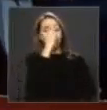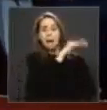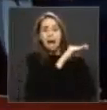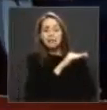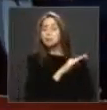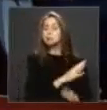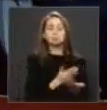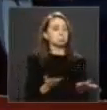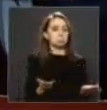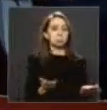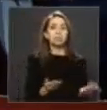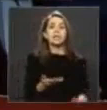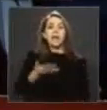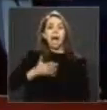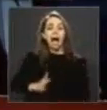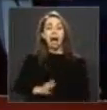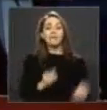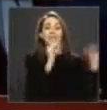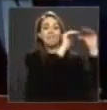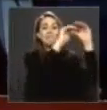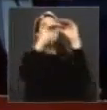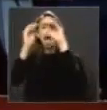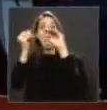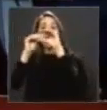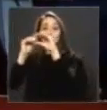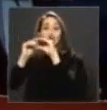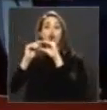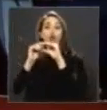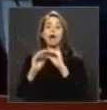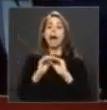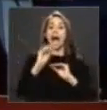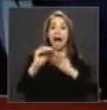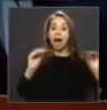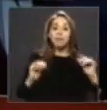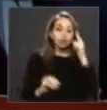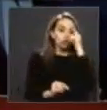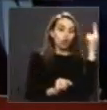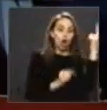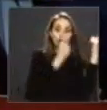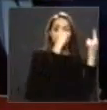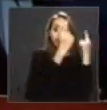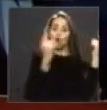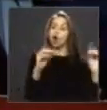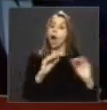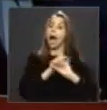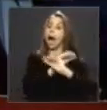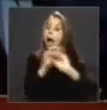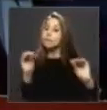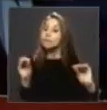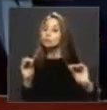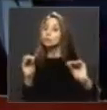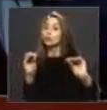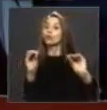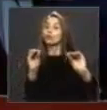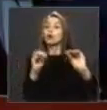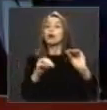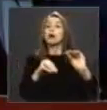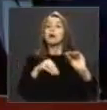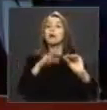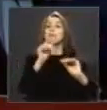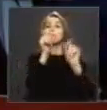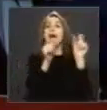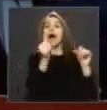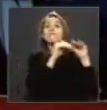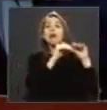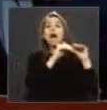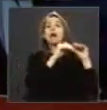abril varios bancos anticiparon ellos mismos de motu propio, probablemente los con mayor conciencia